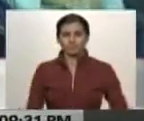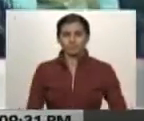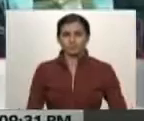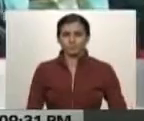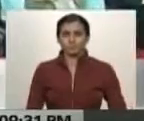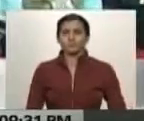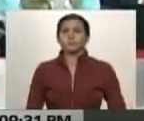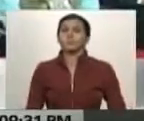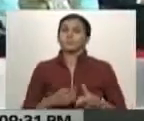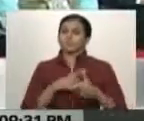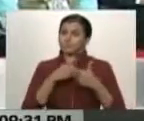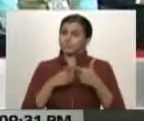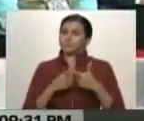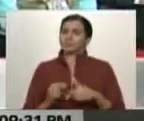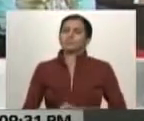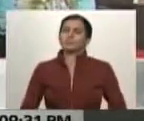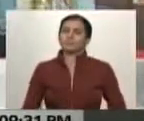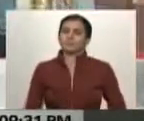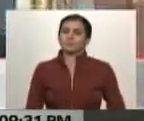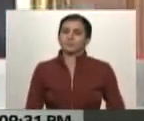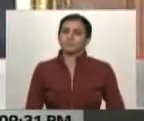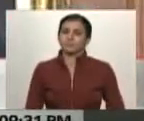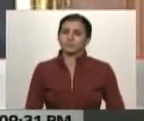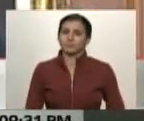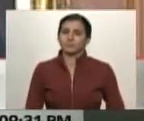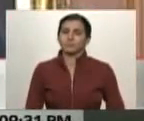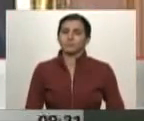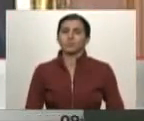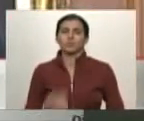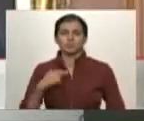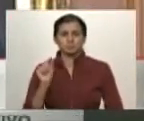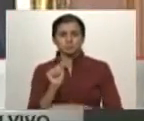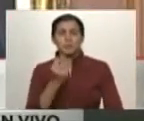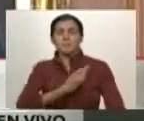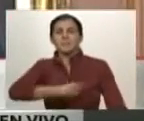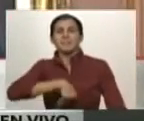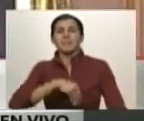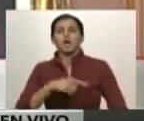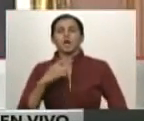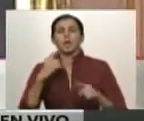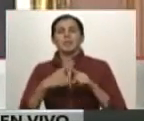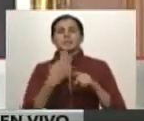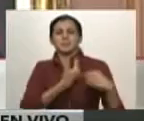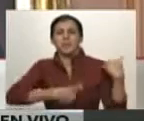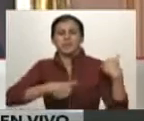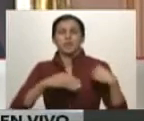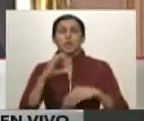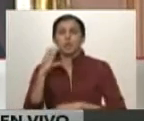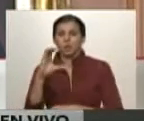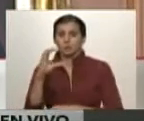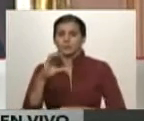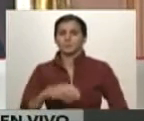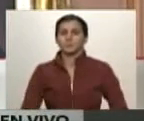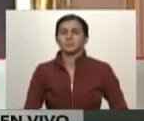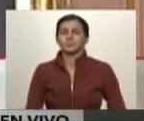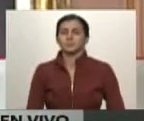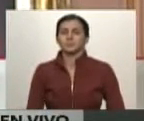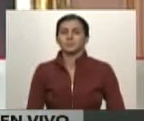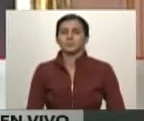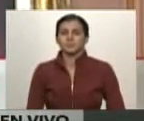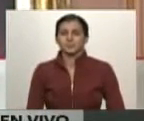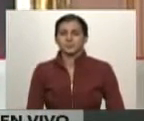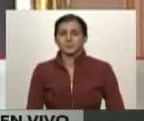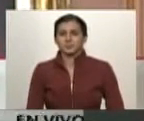así que yo le decía presidente pastrana ahora es presidente pastrana